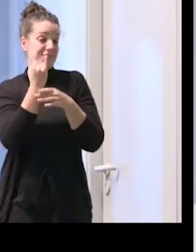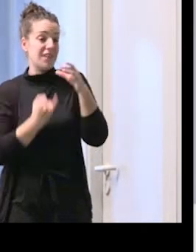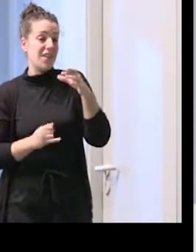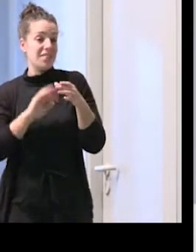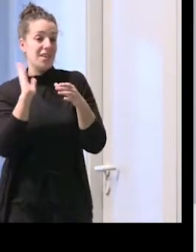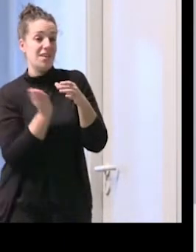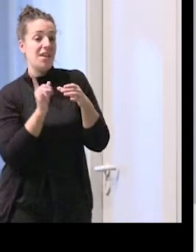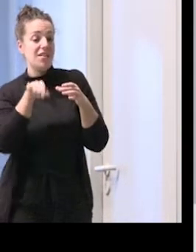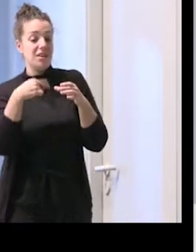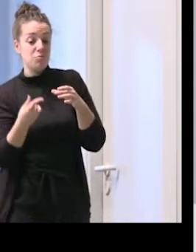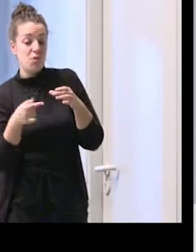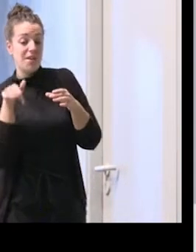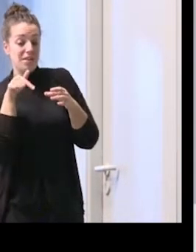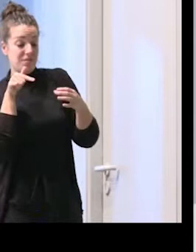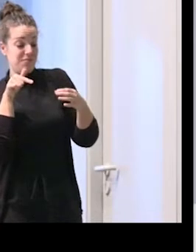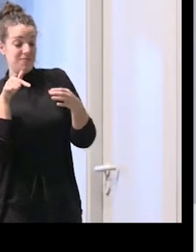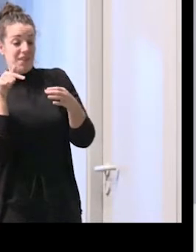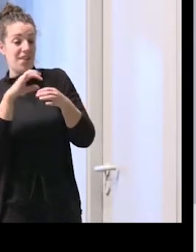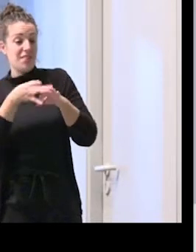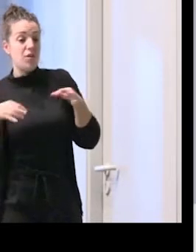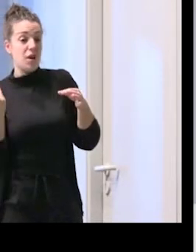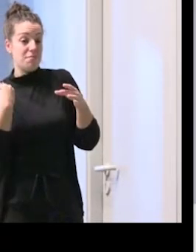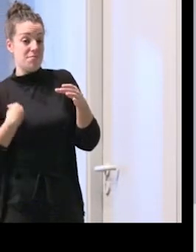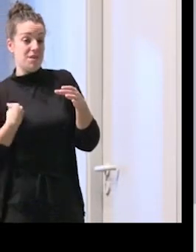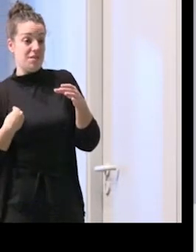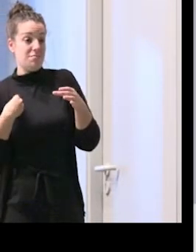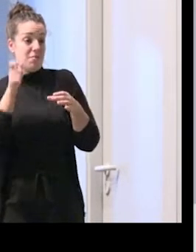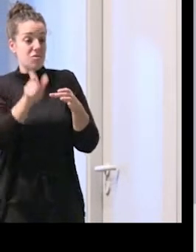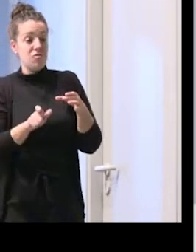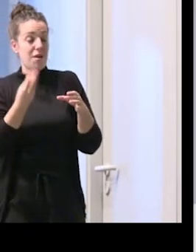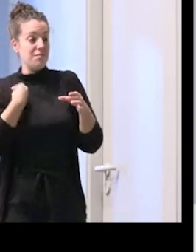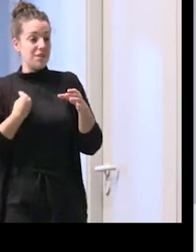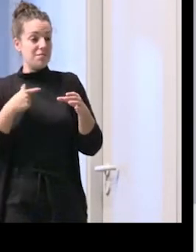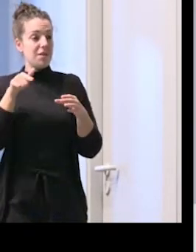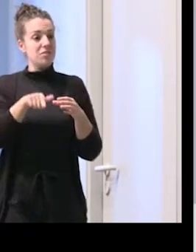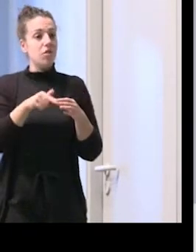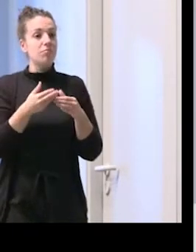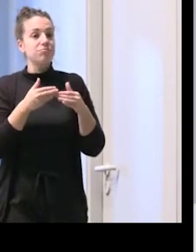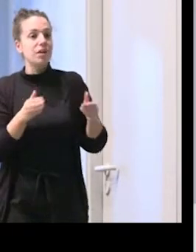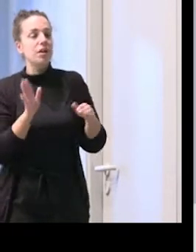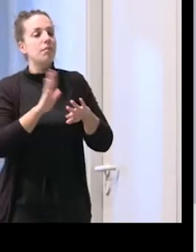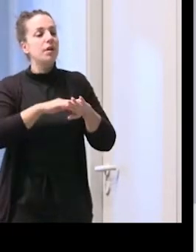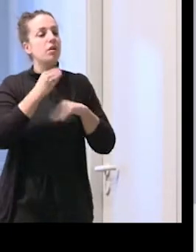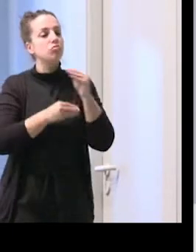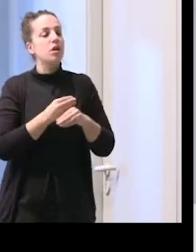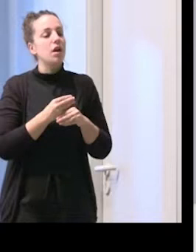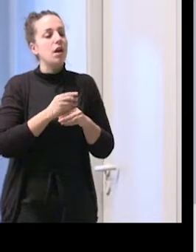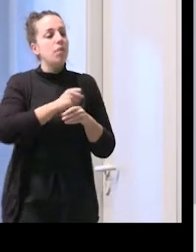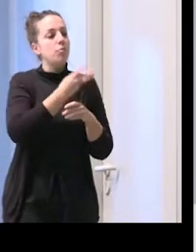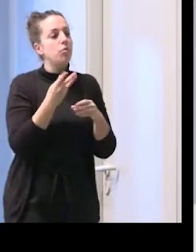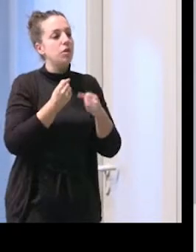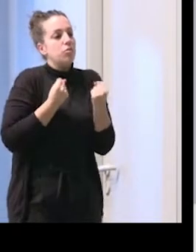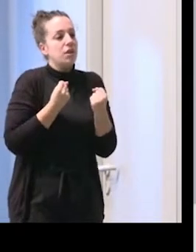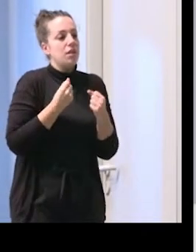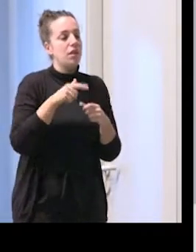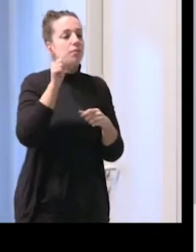mismas células en el mismo paciente. Y esta es la tecnología que abriría la puerta para usar pluripotencia inducida, tomar células de un